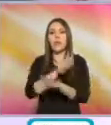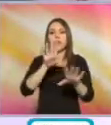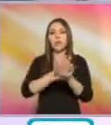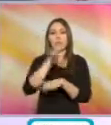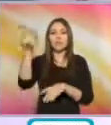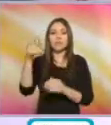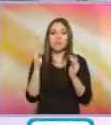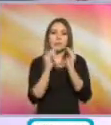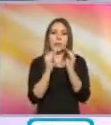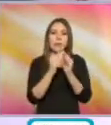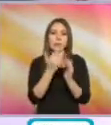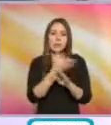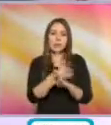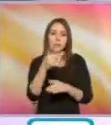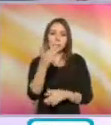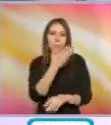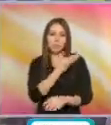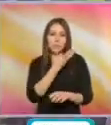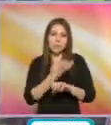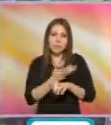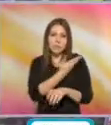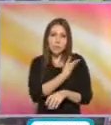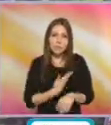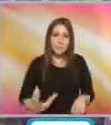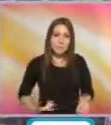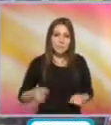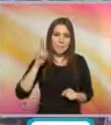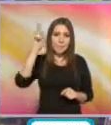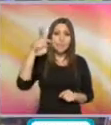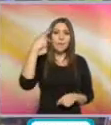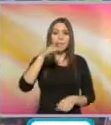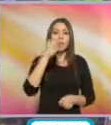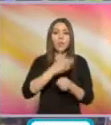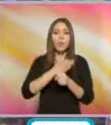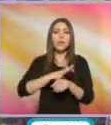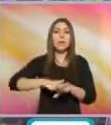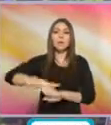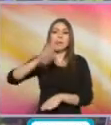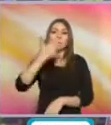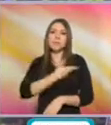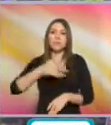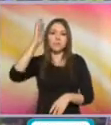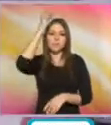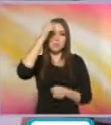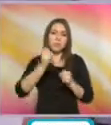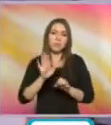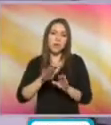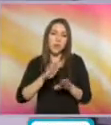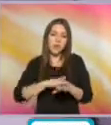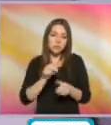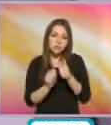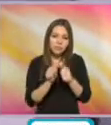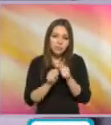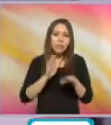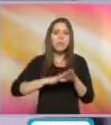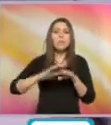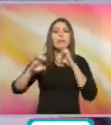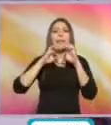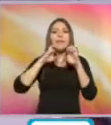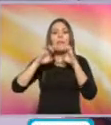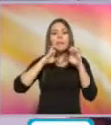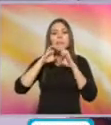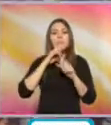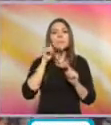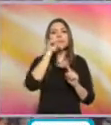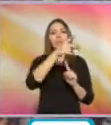esperan es una mayor presencia de Donald Trump en los medios de comunicación, algunas también más entrevistas de Donald